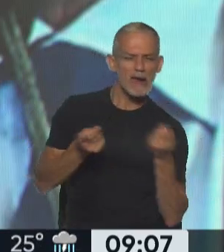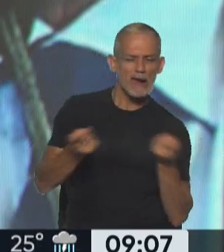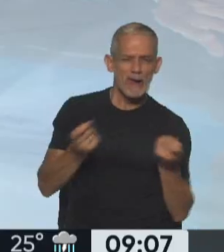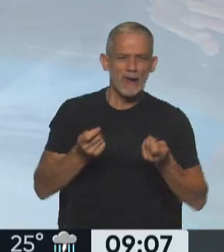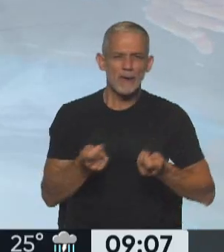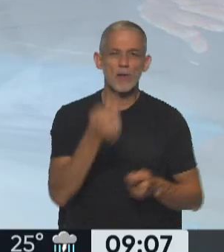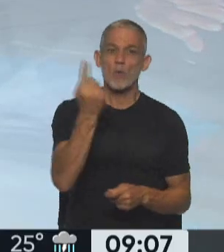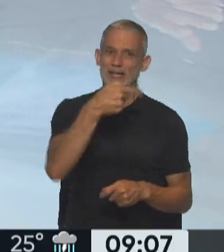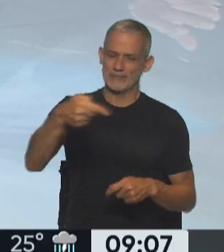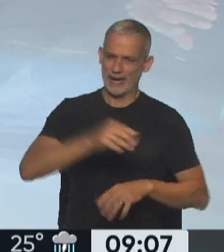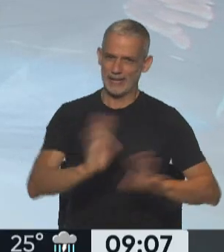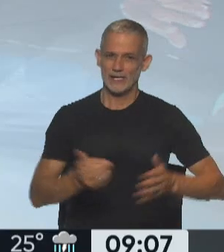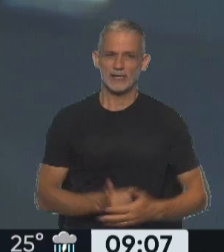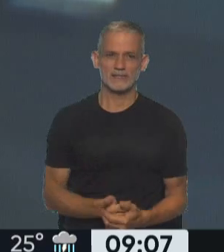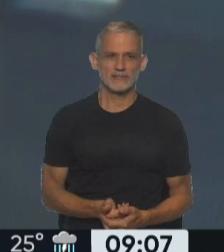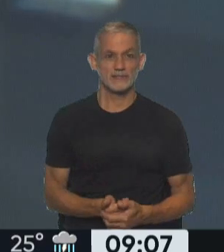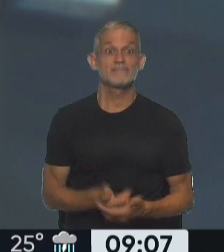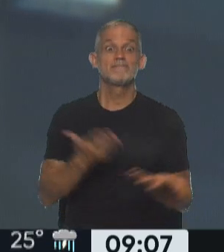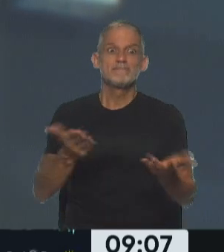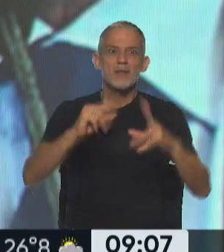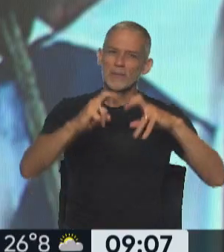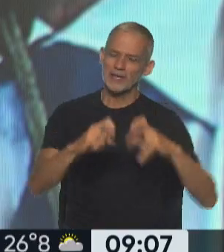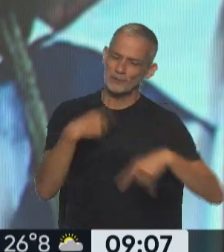especulación que solamente duró una semana. Continuará la investigación. Entonces, gracias, NASA.